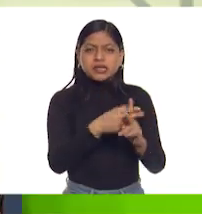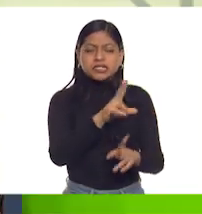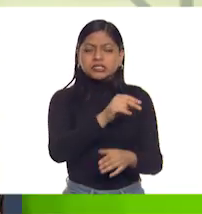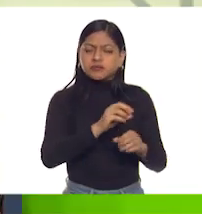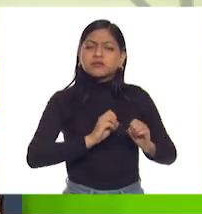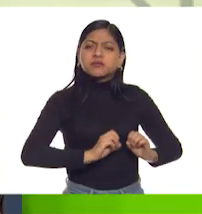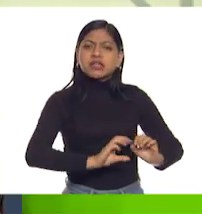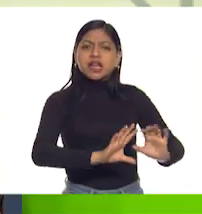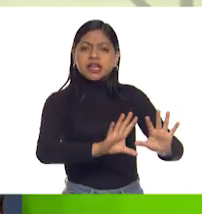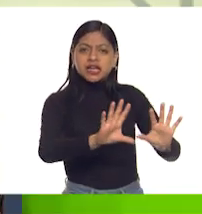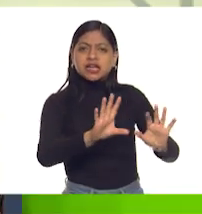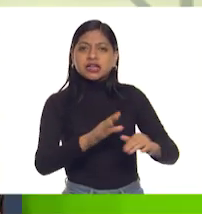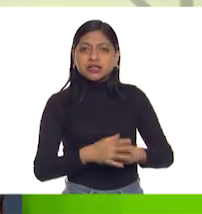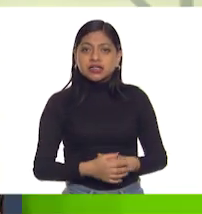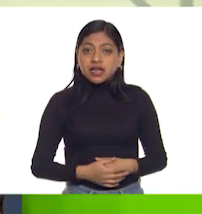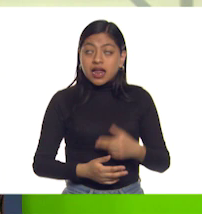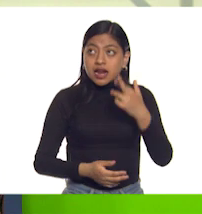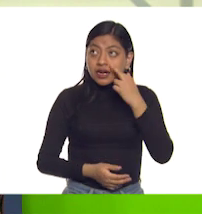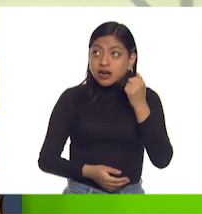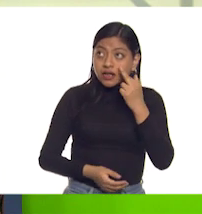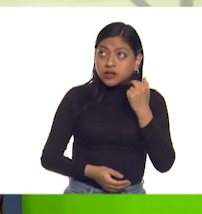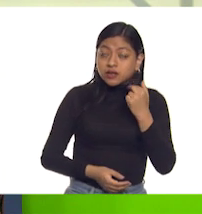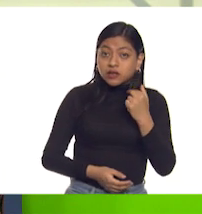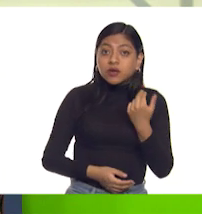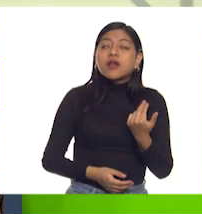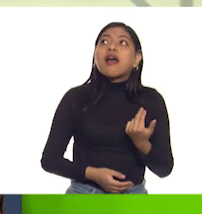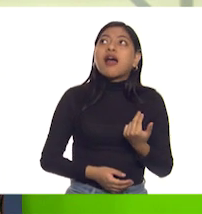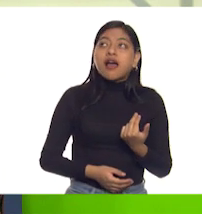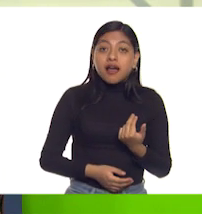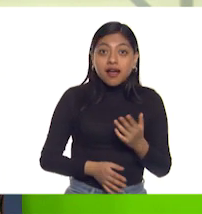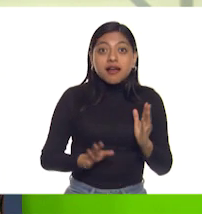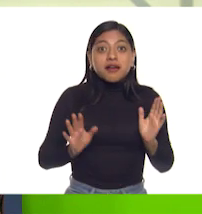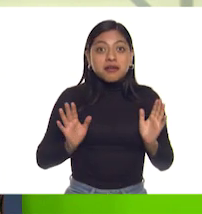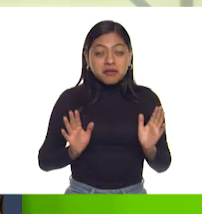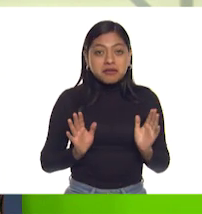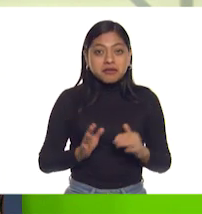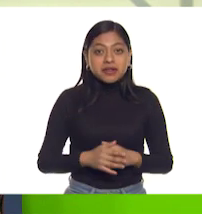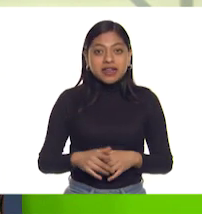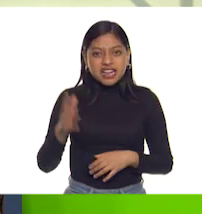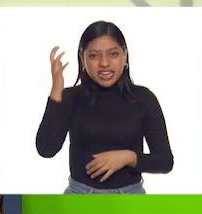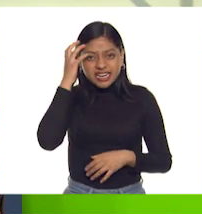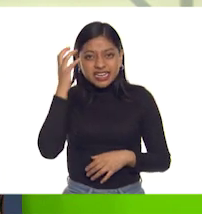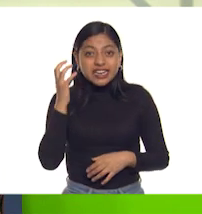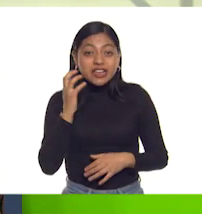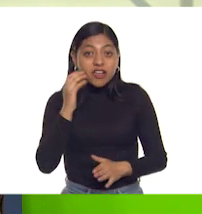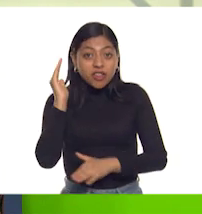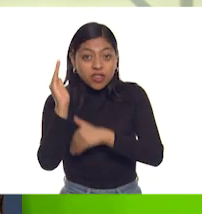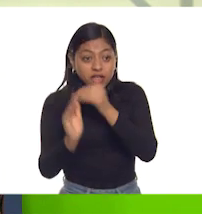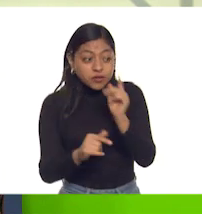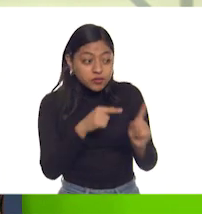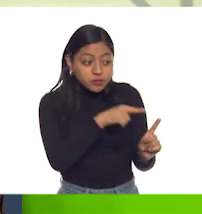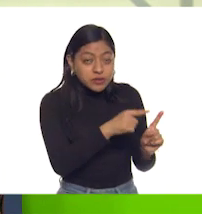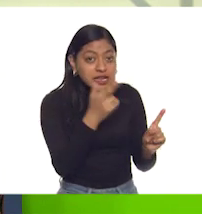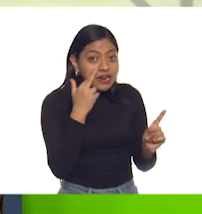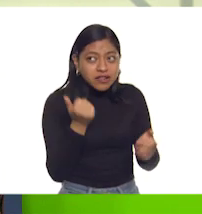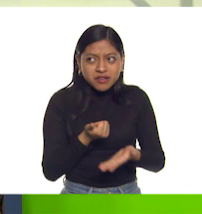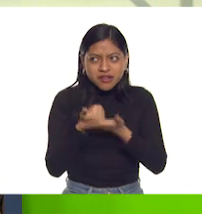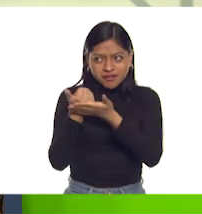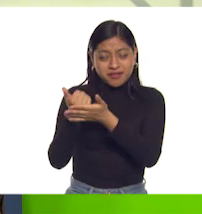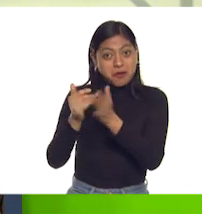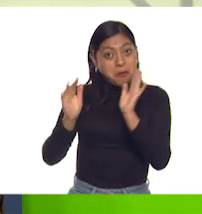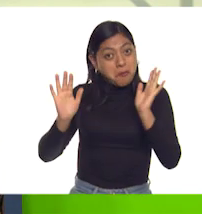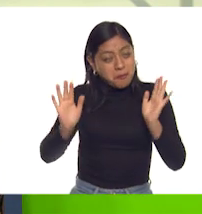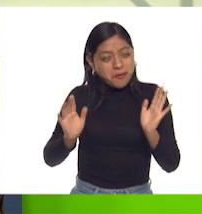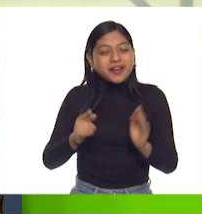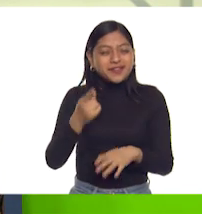Esa buena acción no fue en vano. ¿Quién hubiera pensado que un león necesitaría de un ratón?